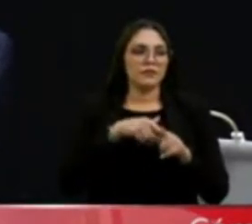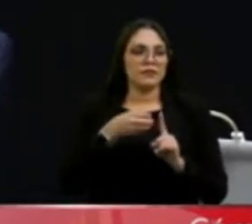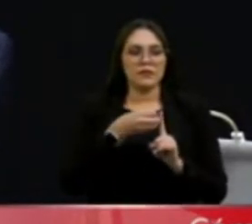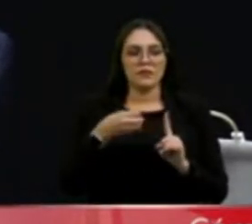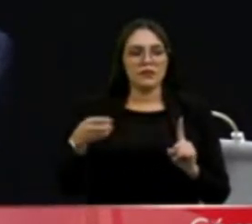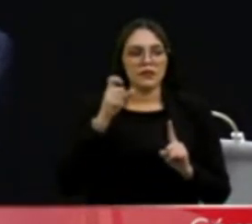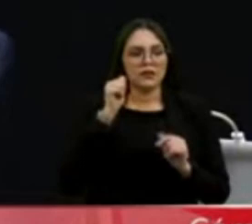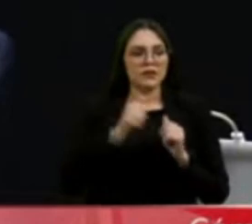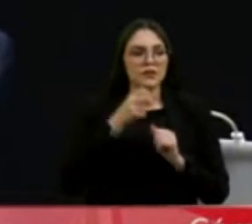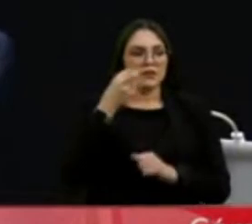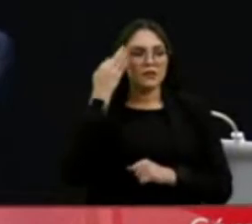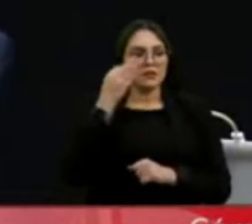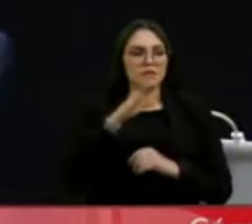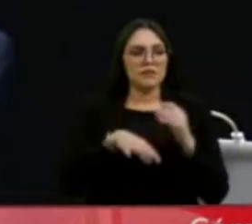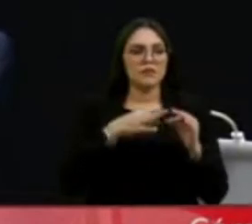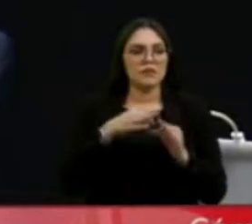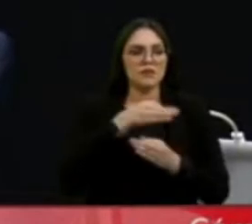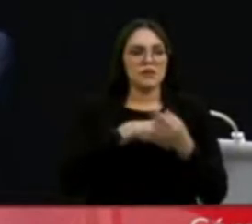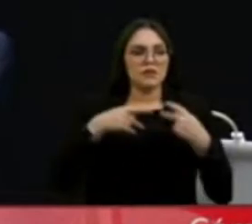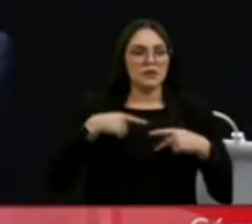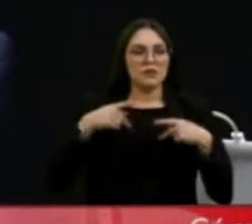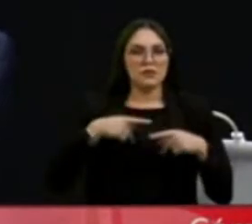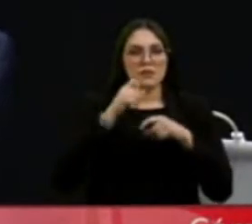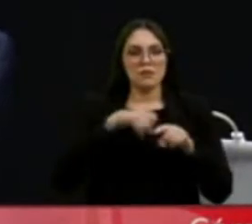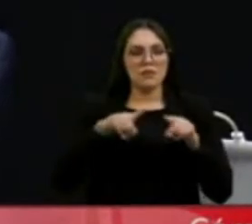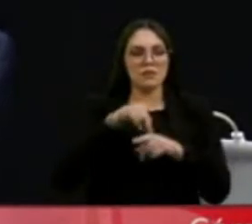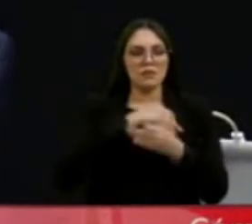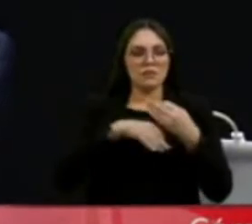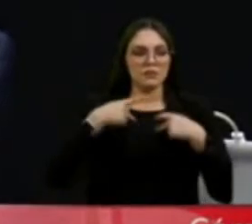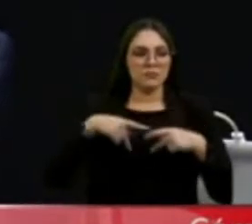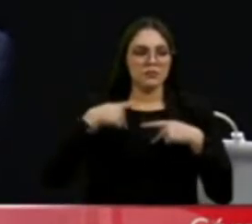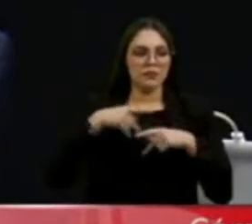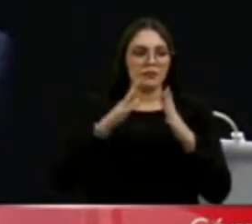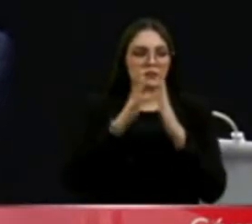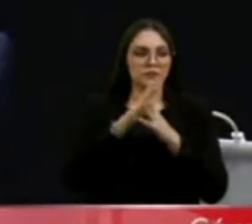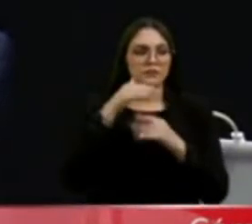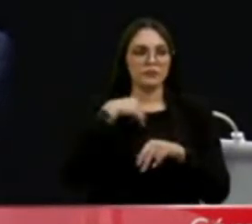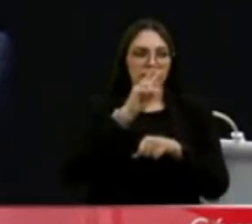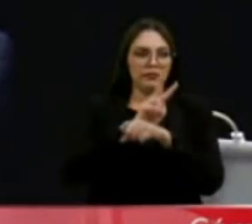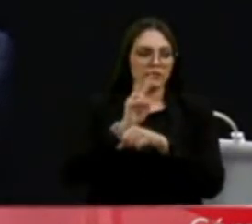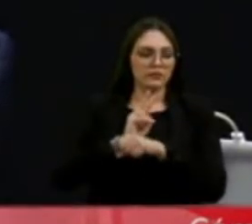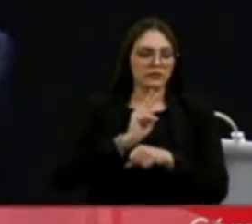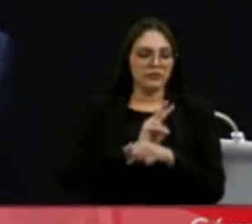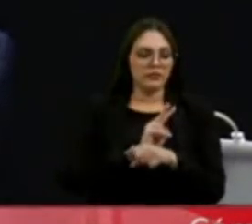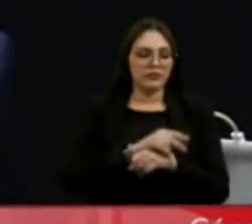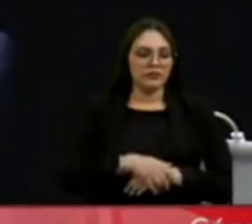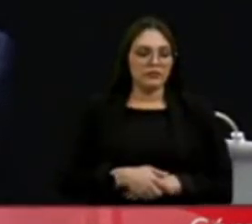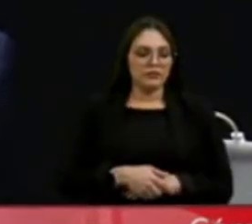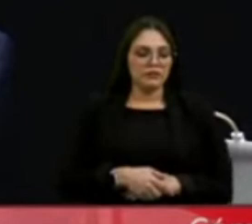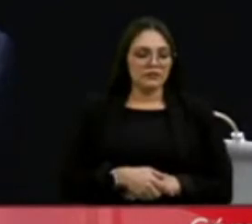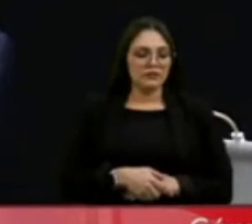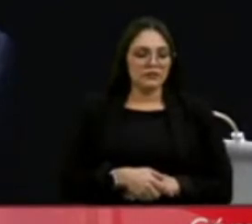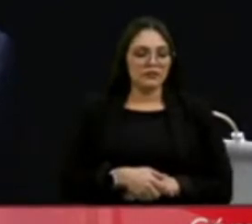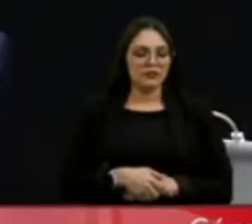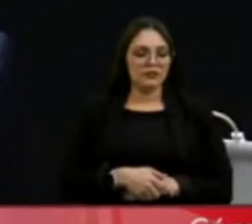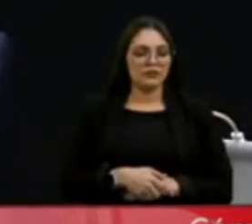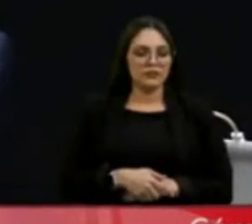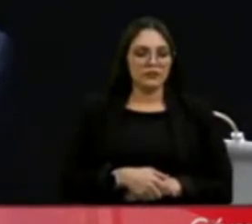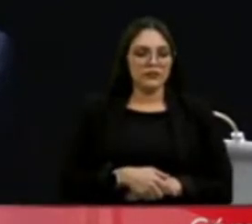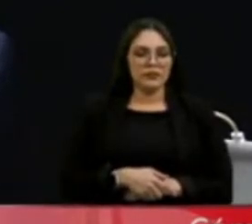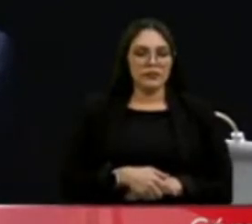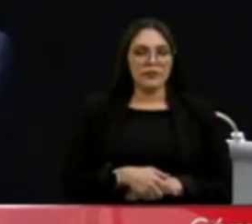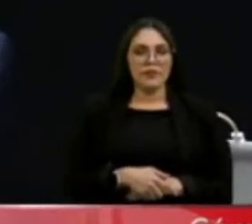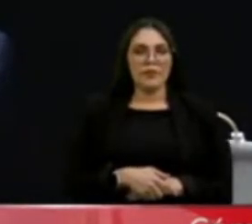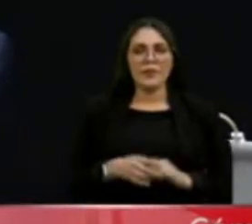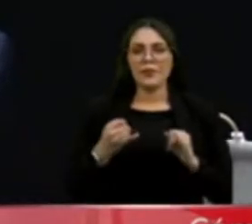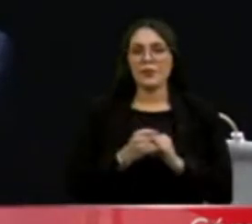manejo del tiempo de todas las oradoras y de todos los oradores. Y voy más lejos. A pesar de que